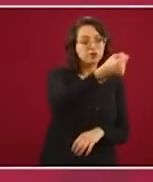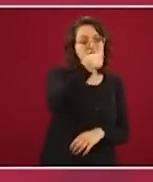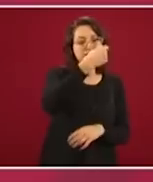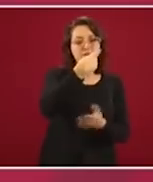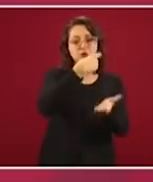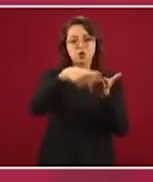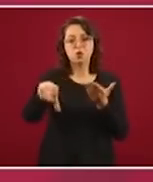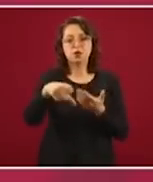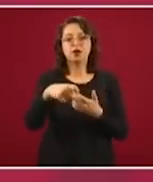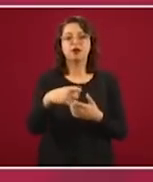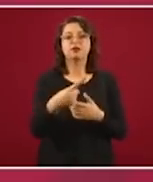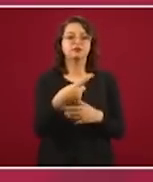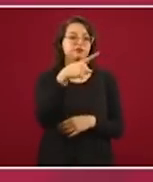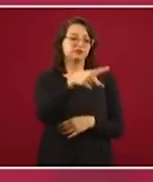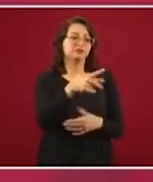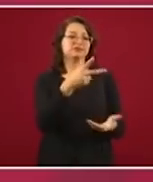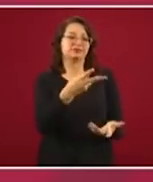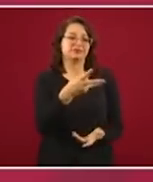a empresas